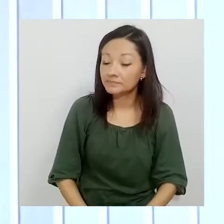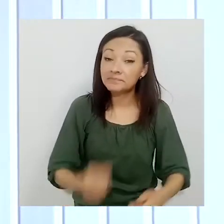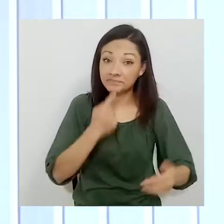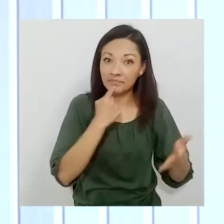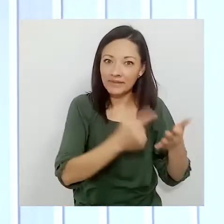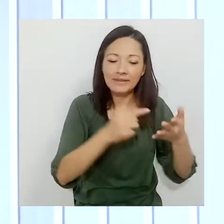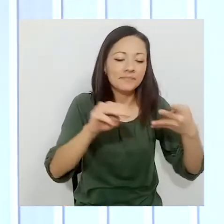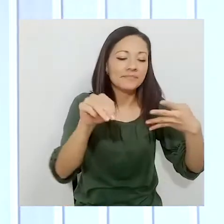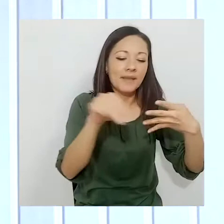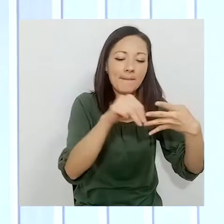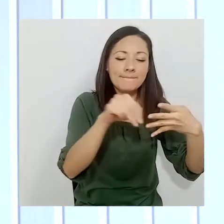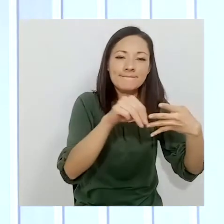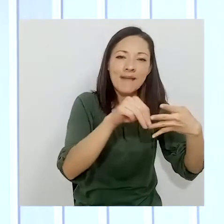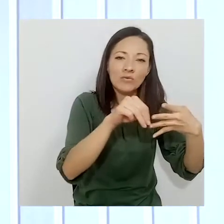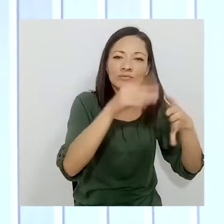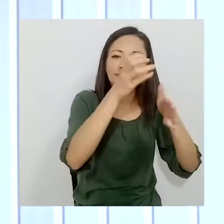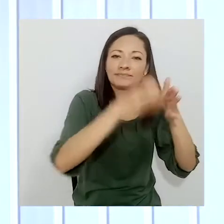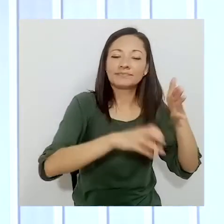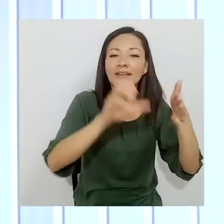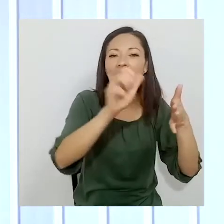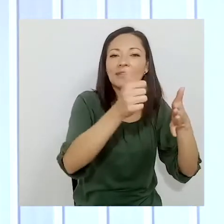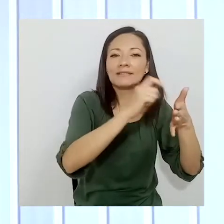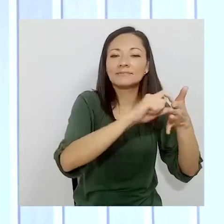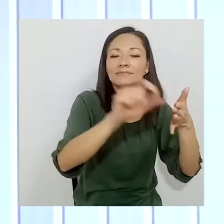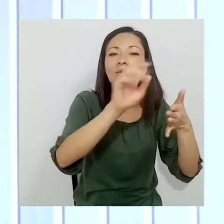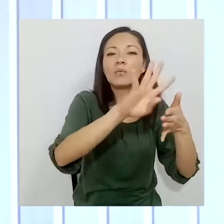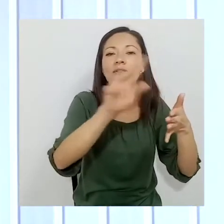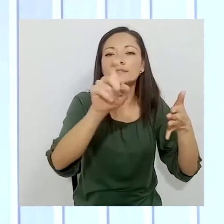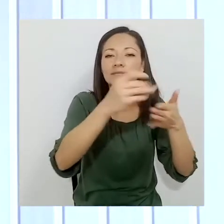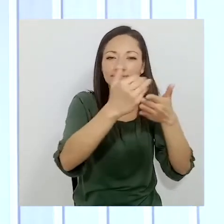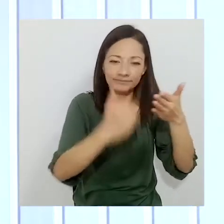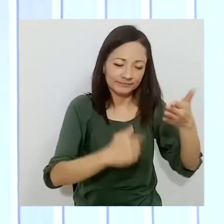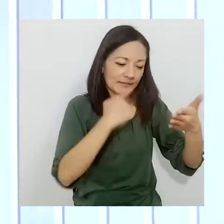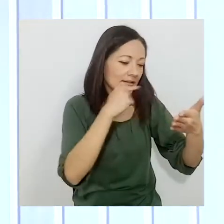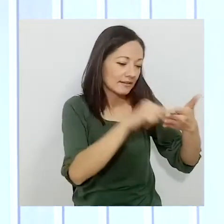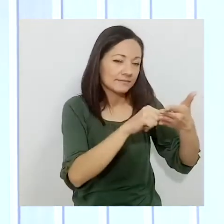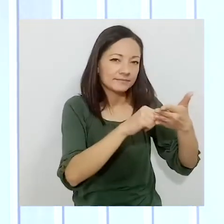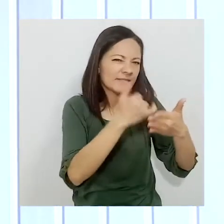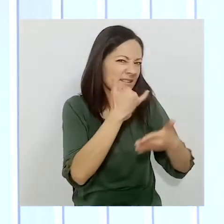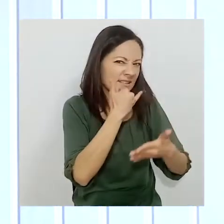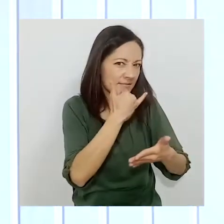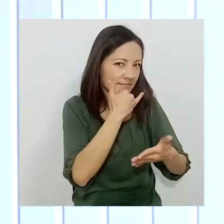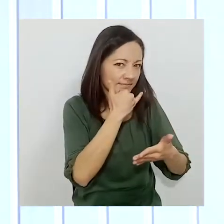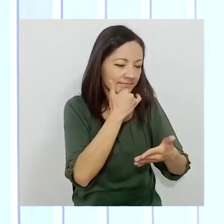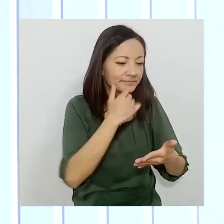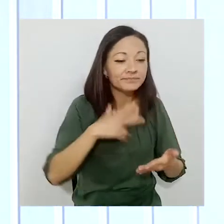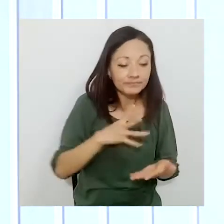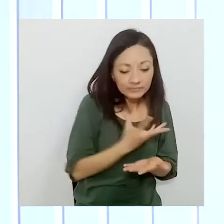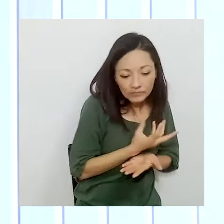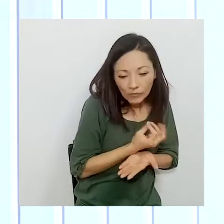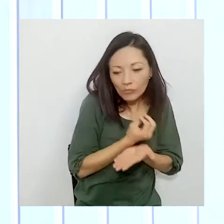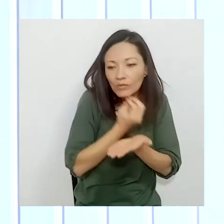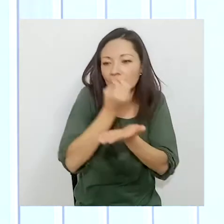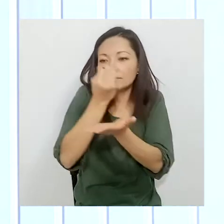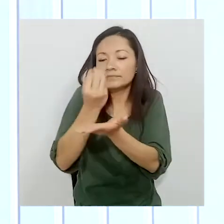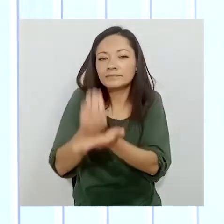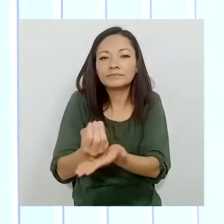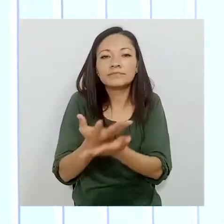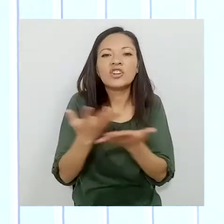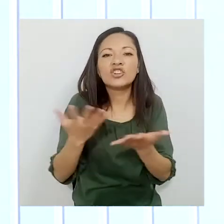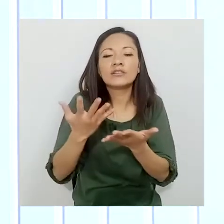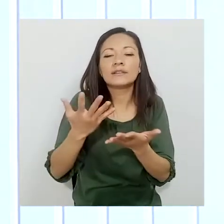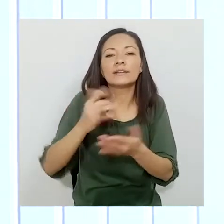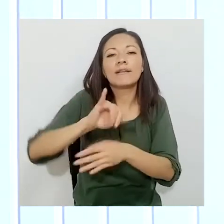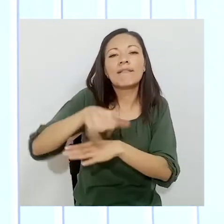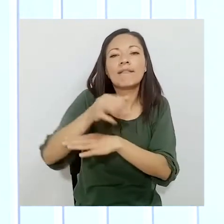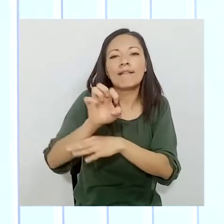Dice Marcos capítulo 10, versículo 46, entonces vinieron a Jericó y al salir de